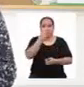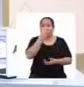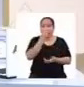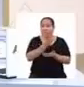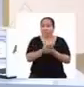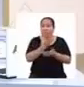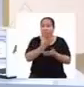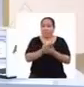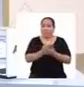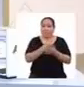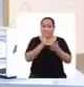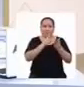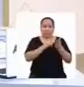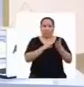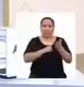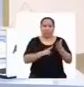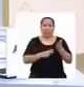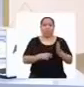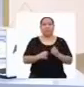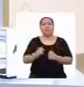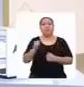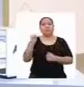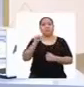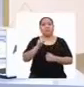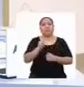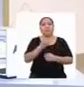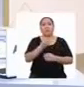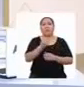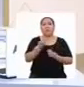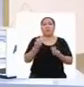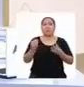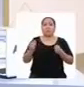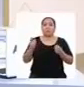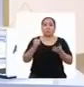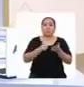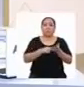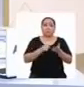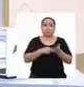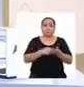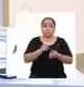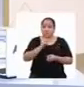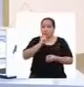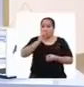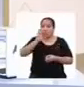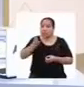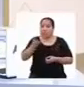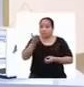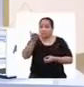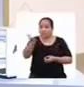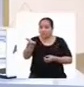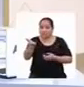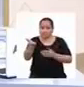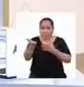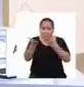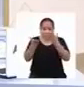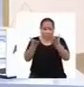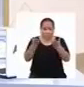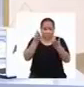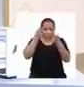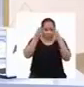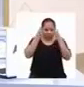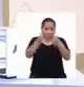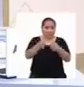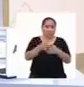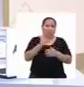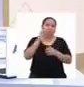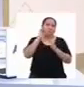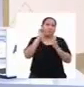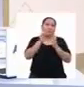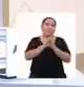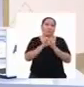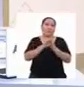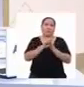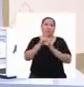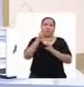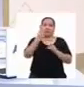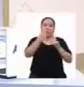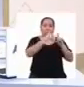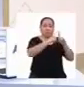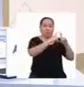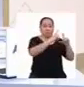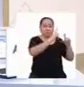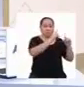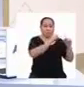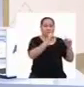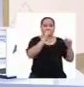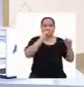observación, Rodrigo. Además, en varios momentos se dirige a las y los adolescentes directamente. Por ejemplo, en el segundo